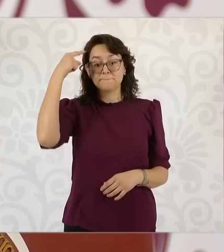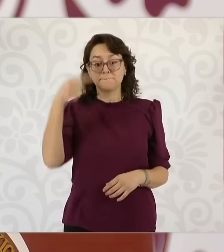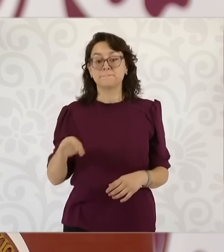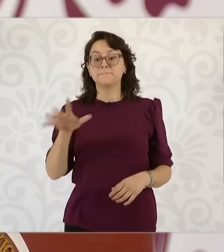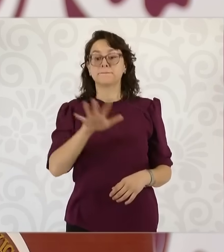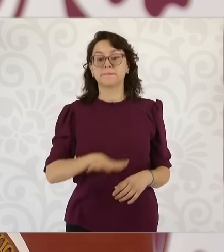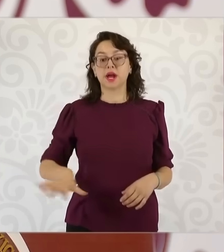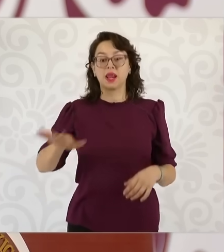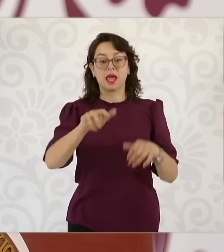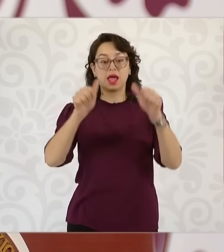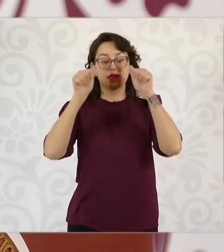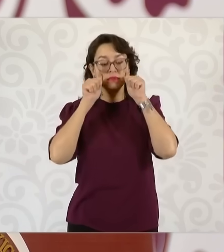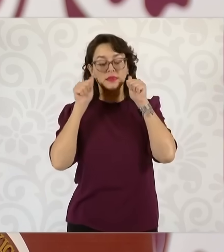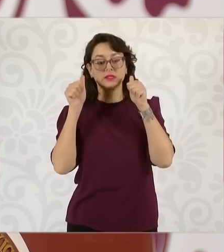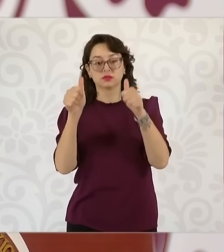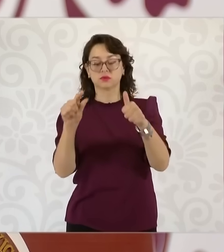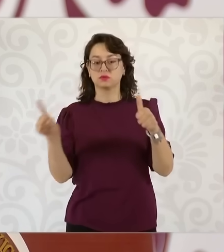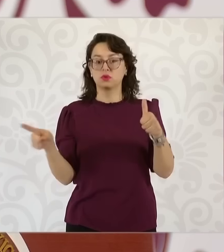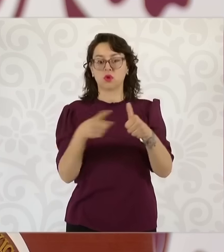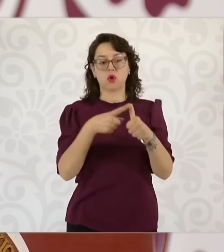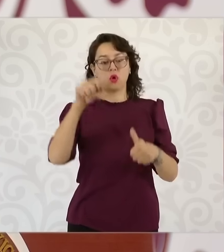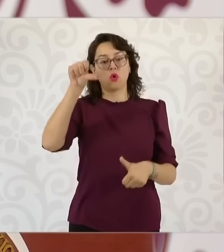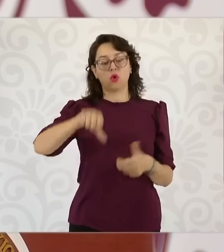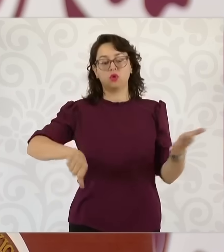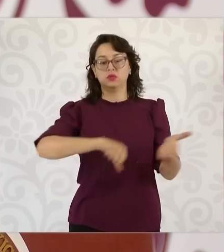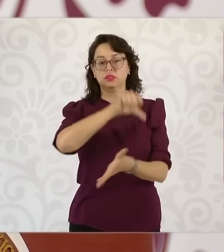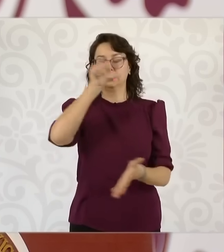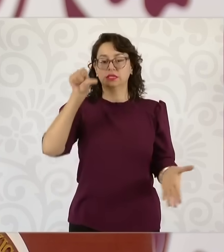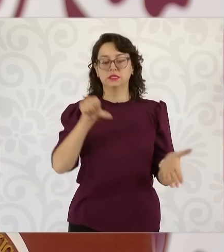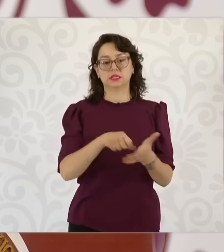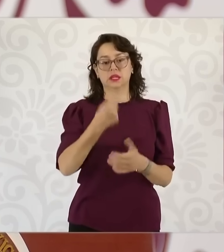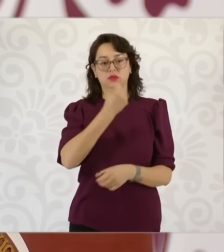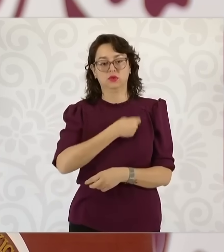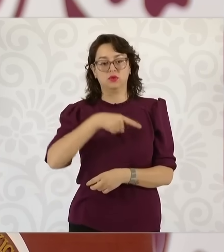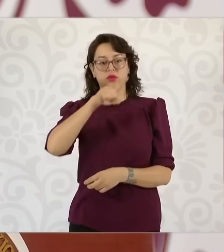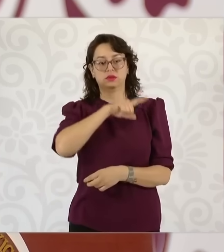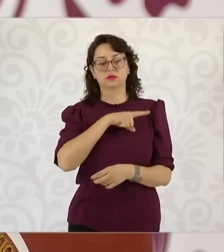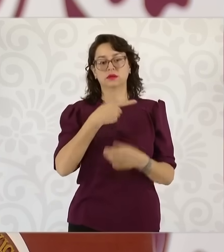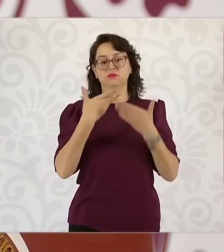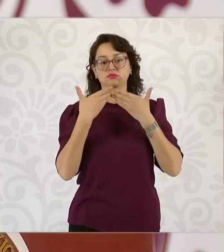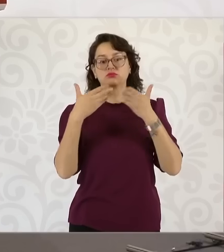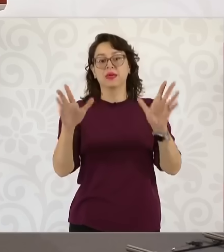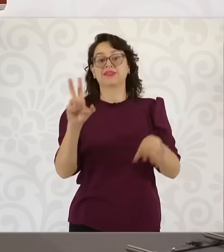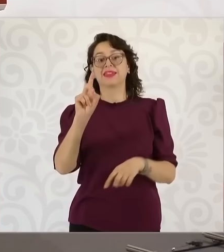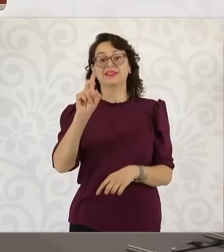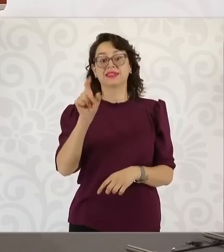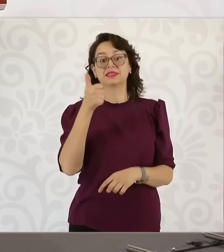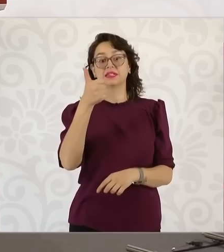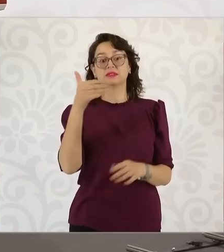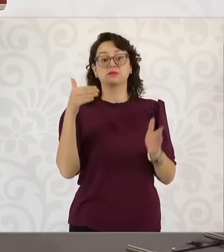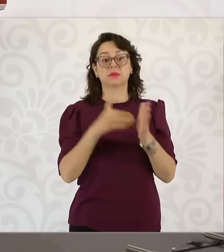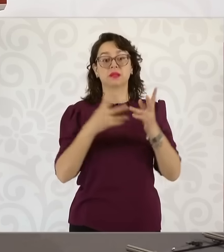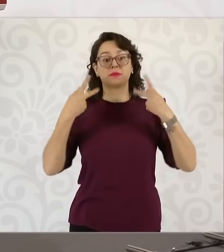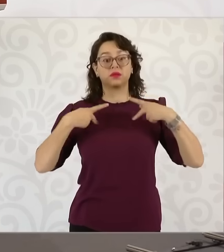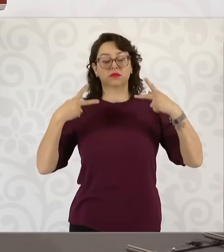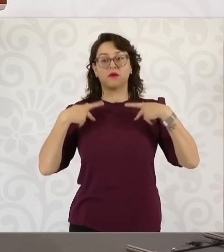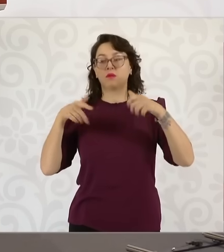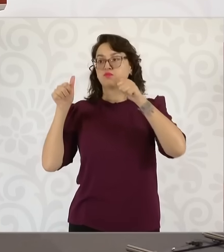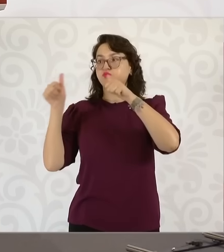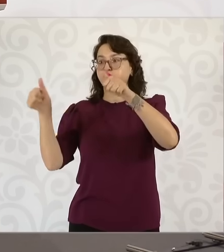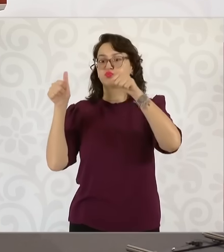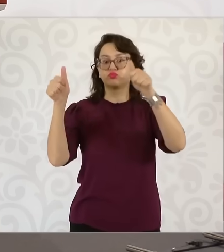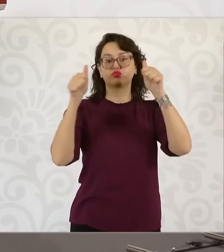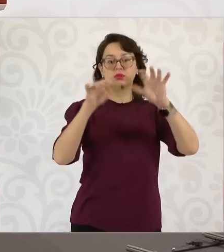vamos a inaugurar un centro de salud que va a brindar atención médica a más de 36,000 personas. Esta unidad representa un